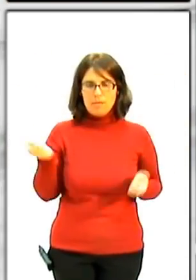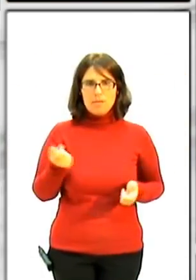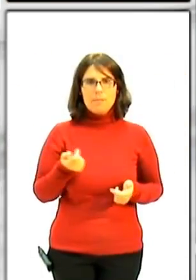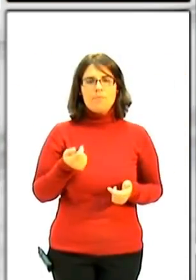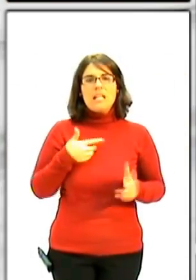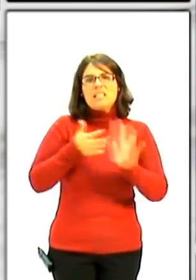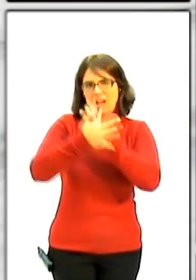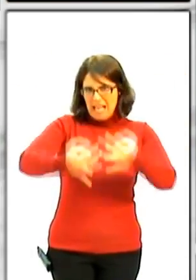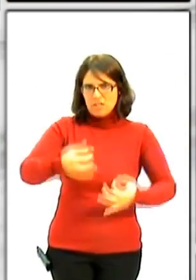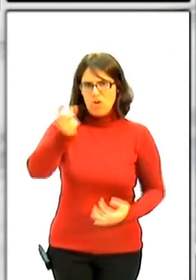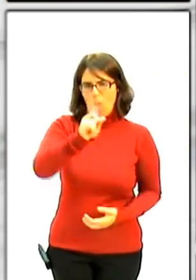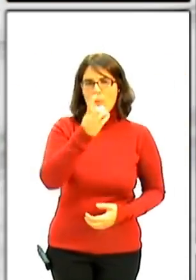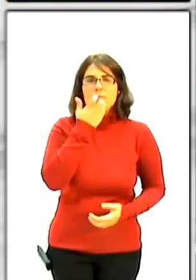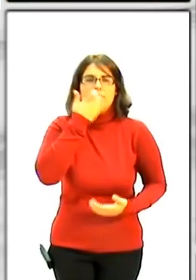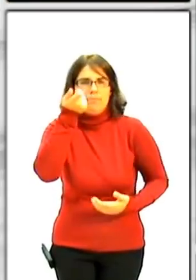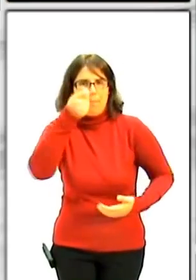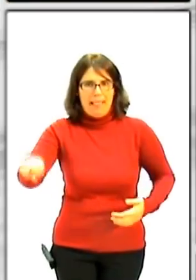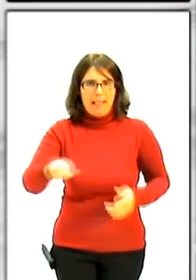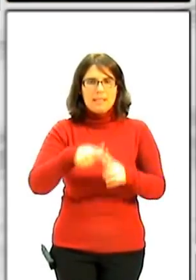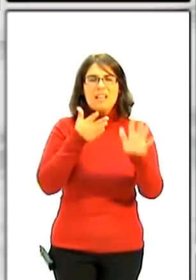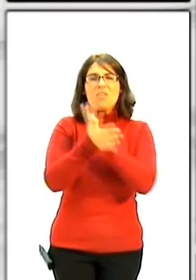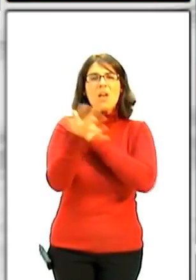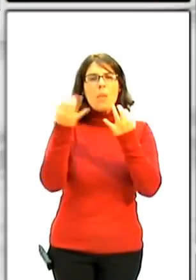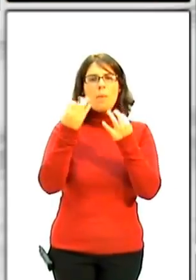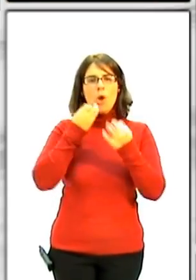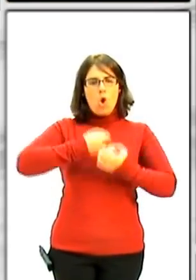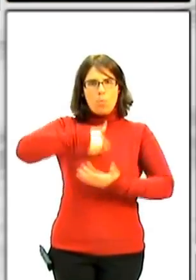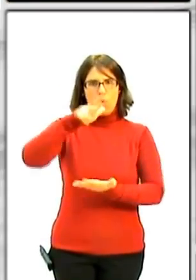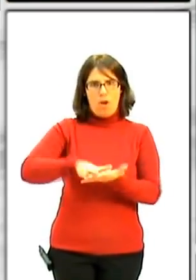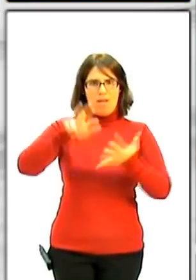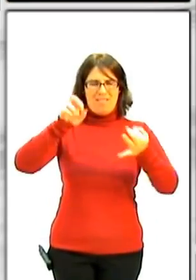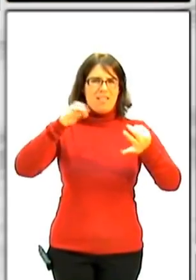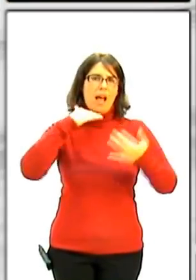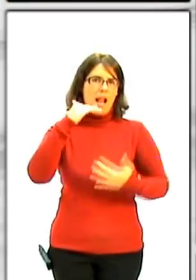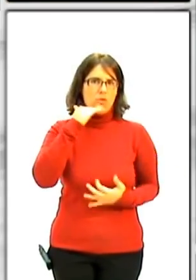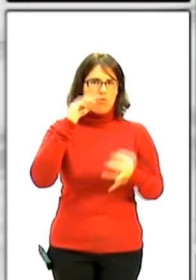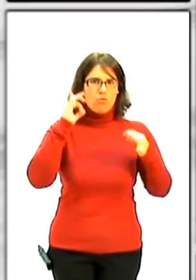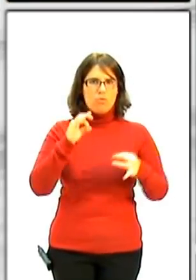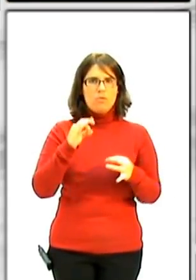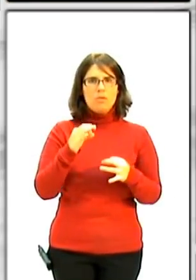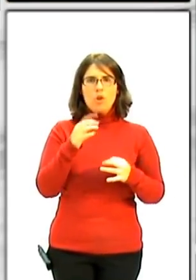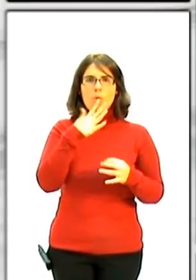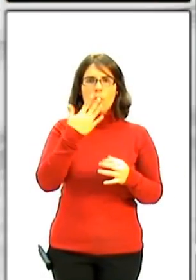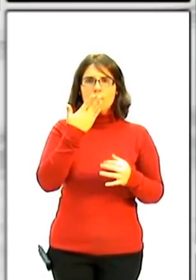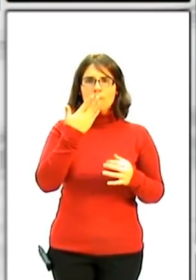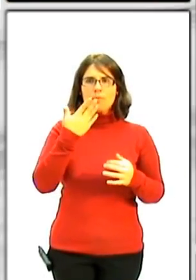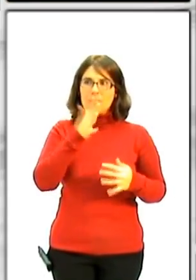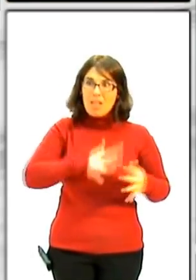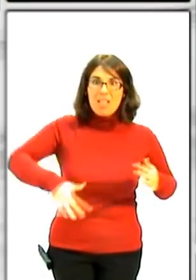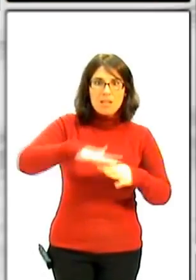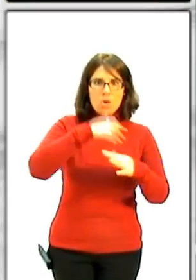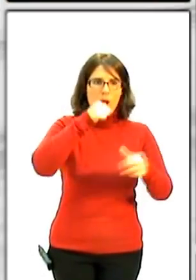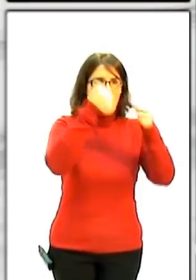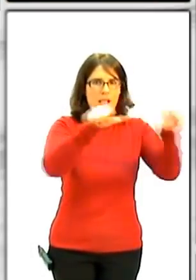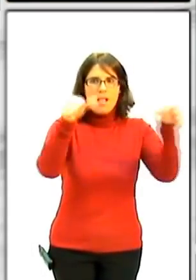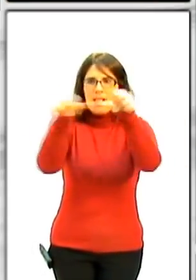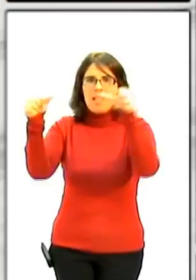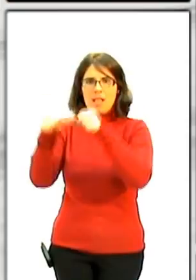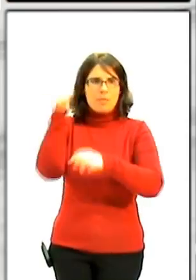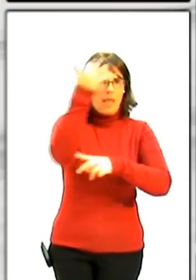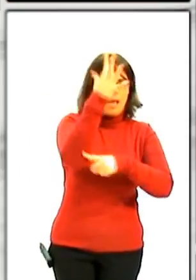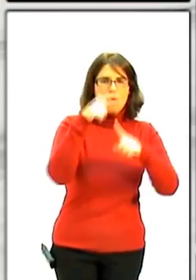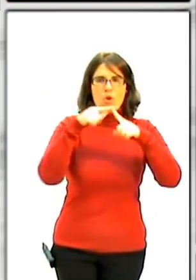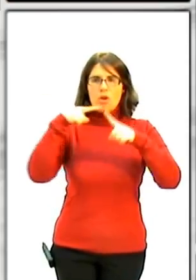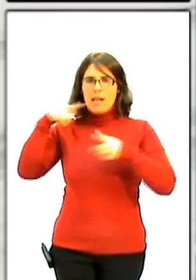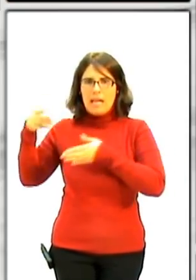una de las cosas que habría que hacer sería homologar de alguna forma todo este tipo de, al fin y al cabo, tags o etiquetas, porque debieran ser de